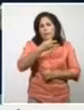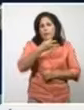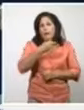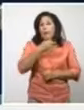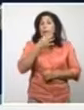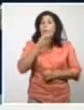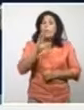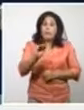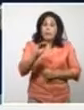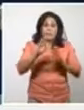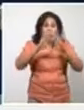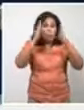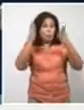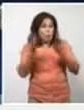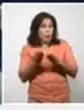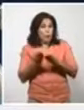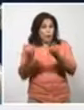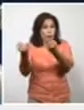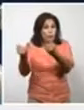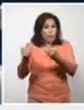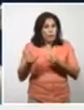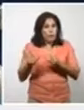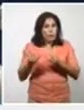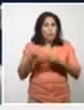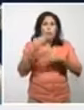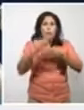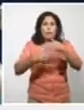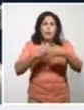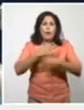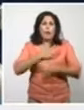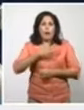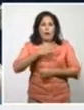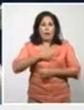en el mundo, son la insuficiencia respiratoria.